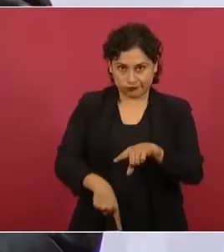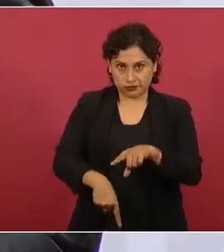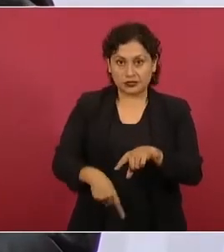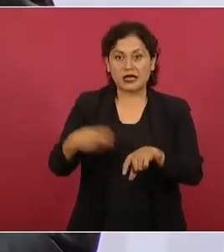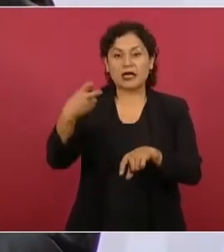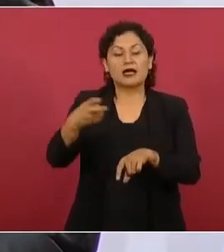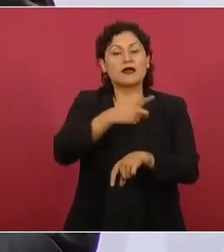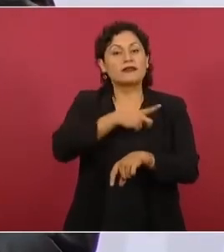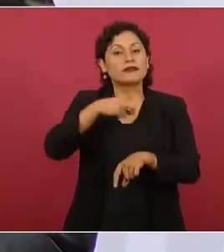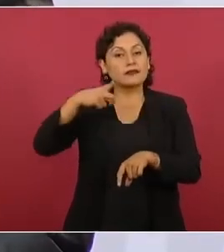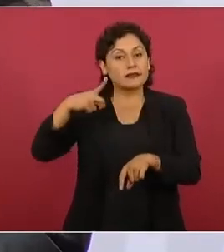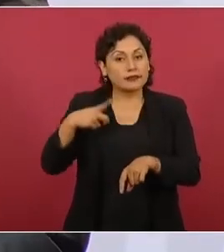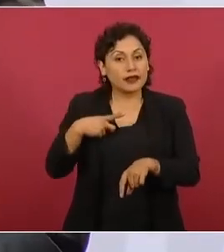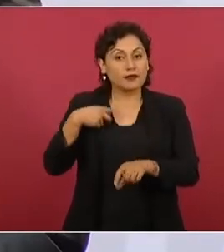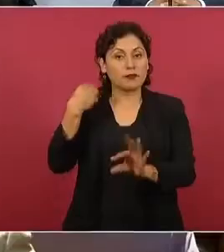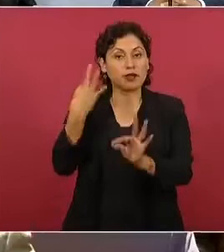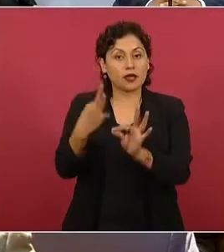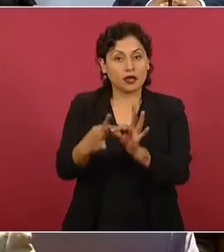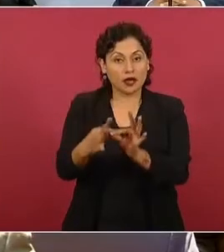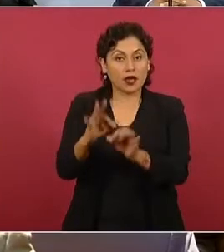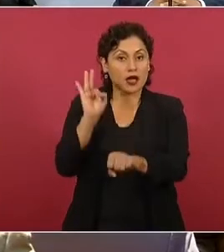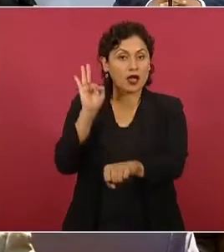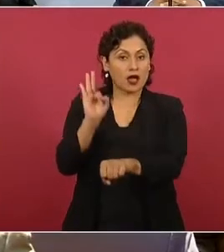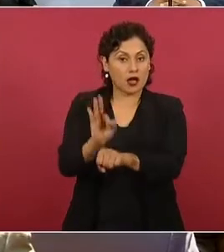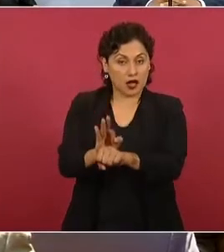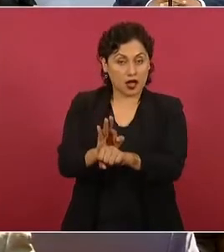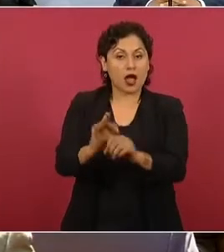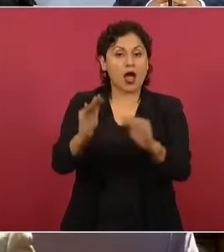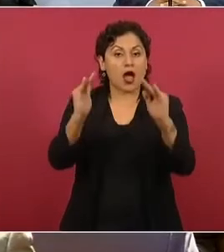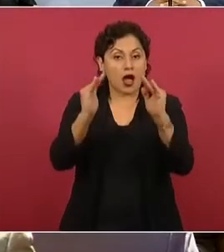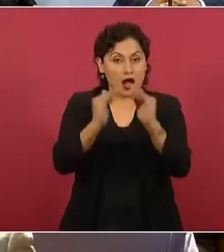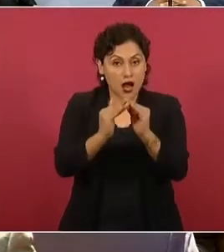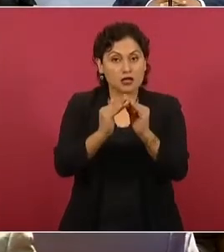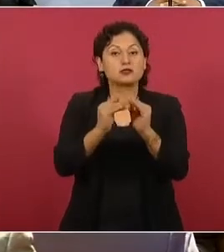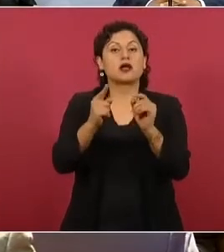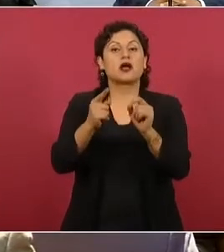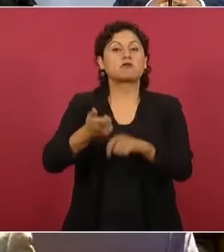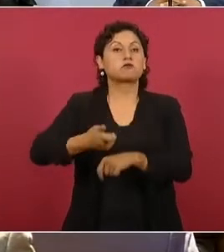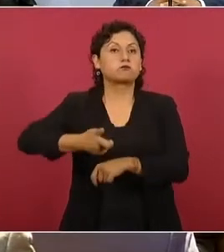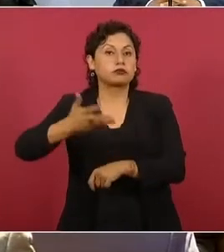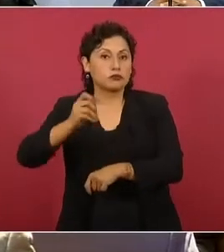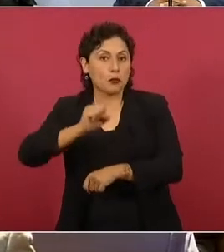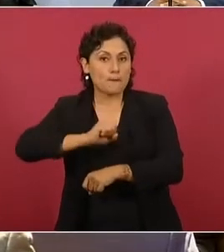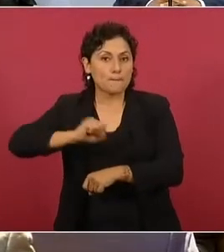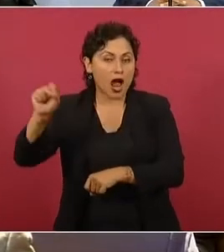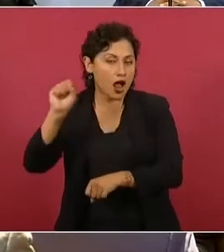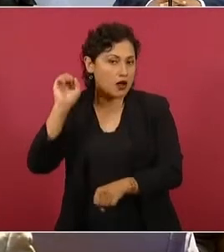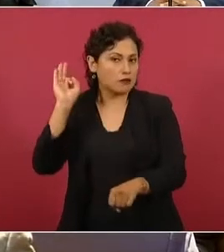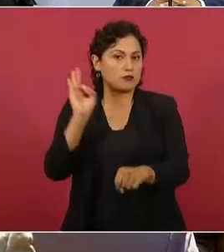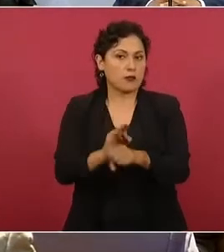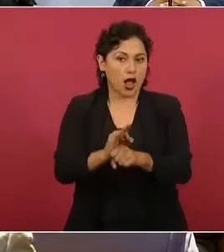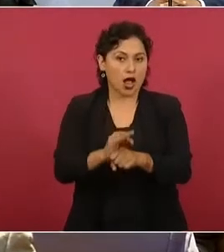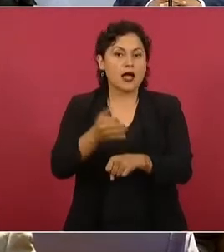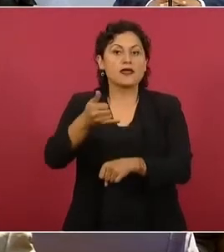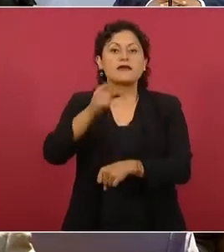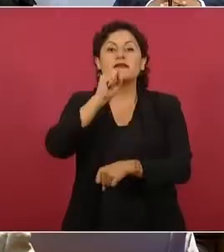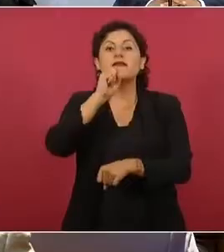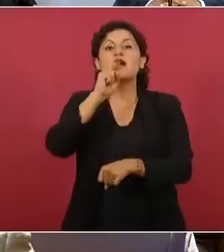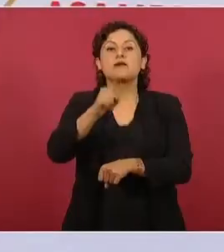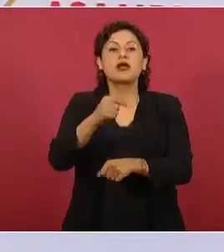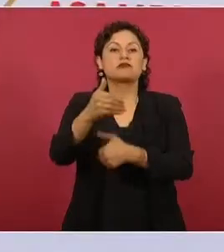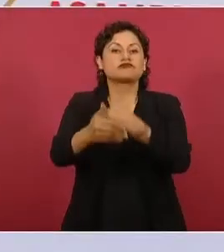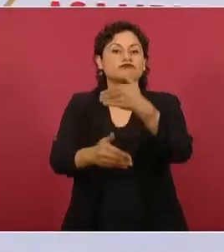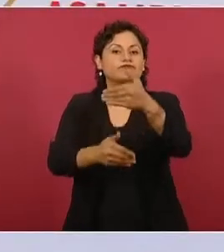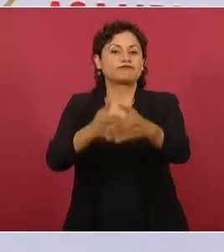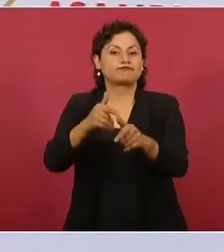preserve eficazmente el patrimonio inmobiliario, la plusvalía y la habitabilidad de la vivienda obrera. Y